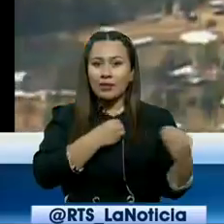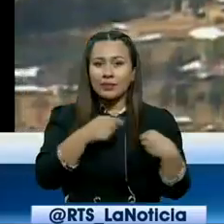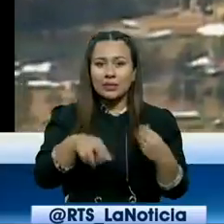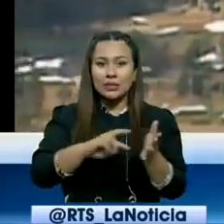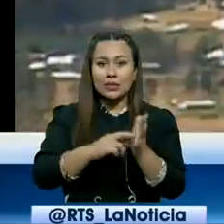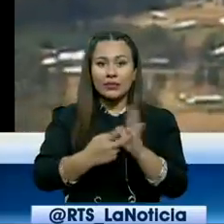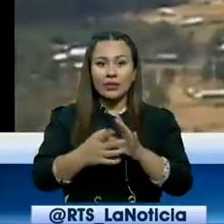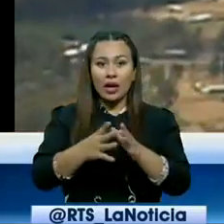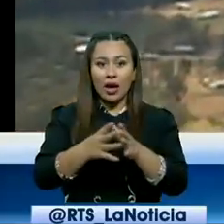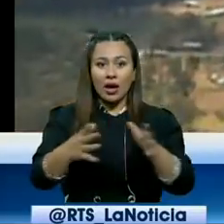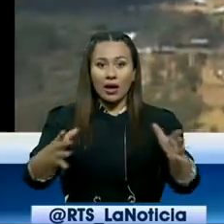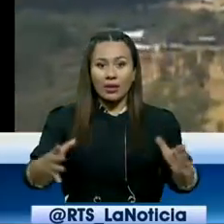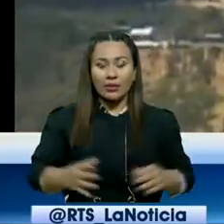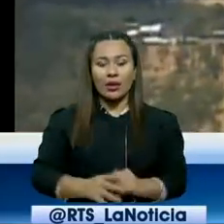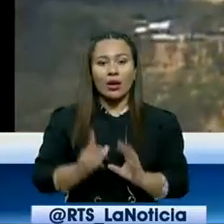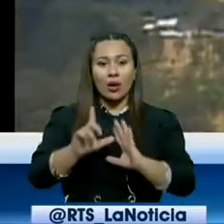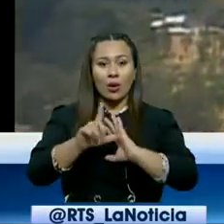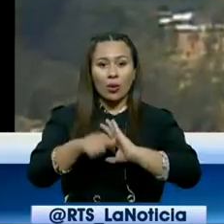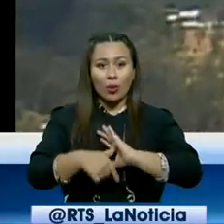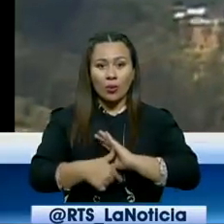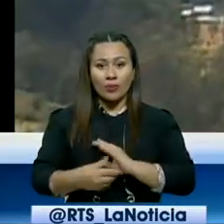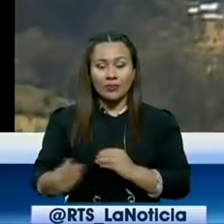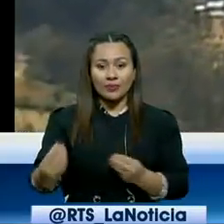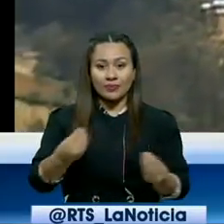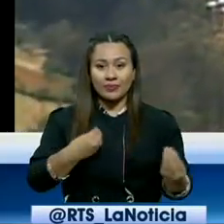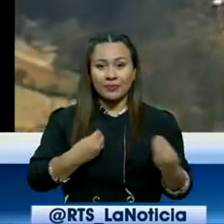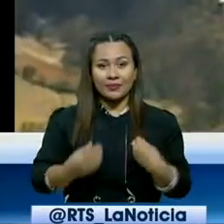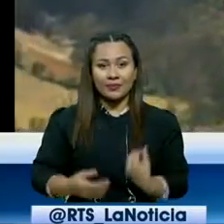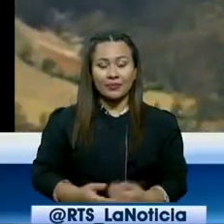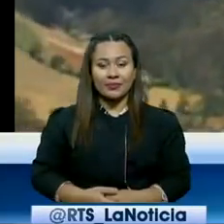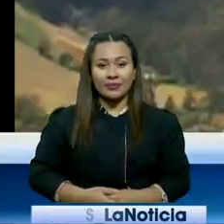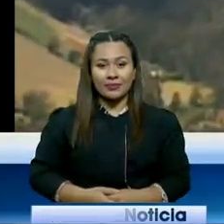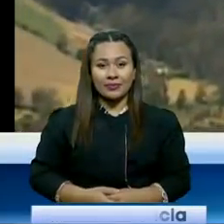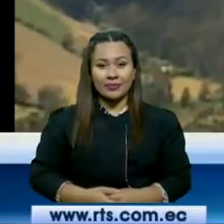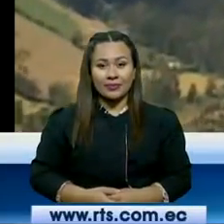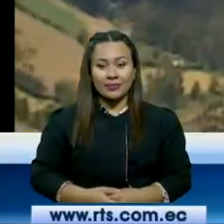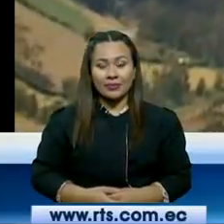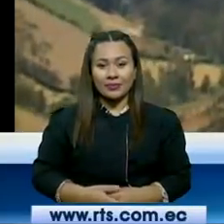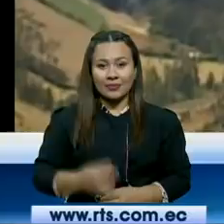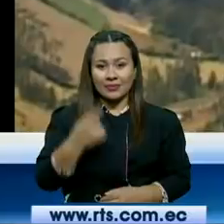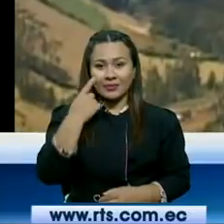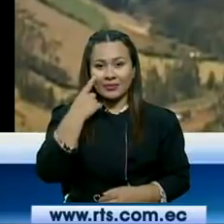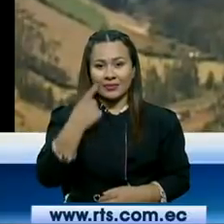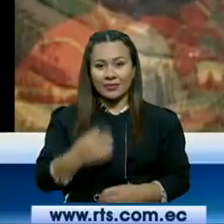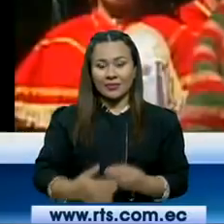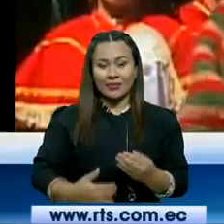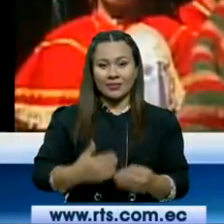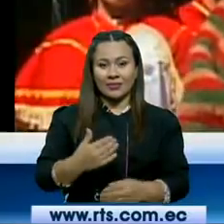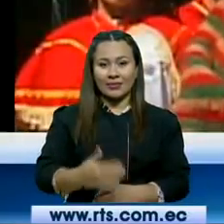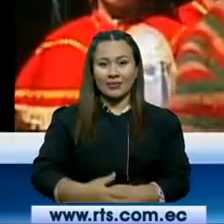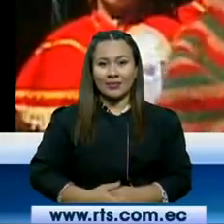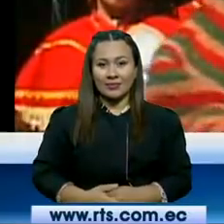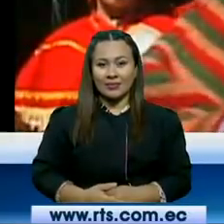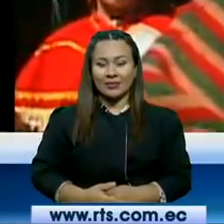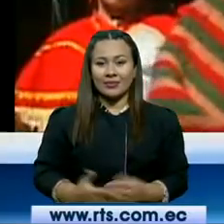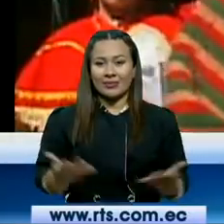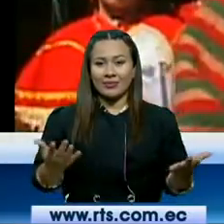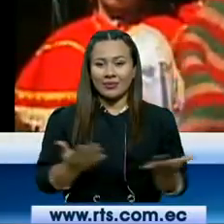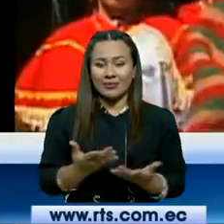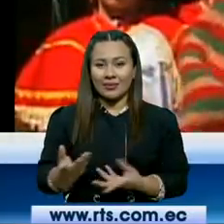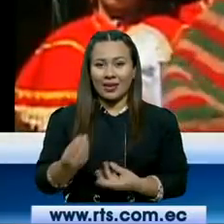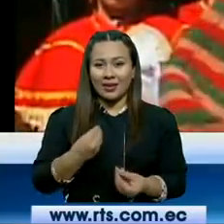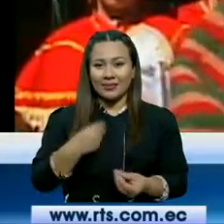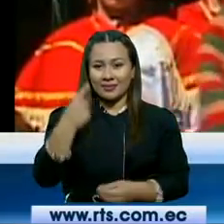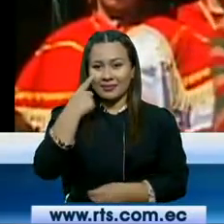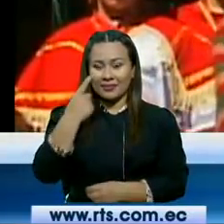grande, y luego se le puso también, cuando ya después de la presencia de los incas, que pese a que estuvieron pocos años, dejaron